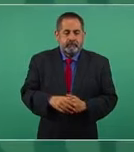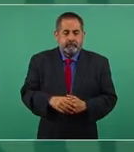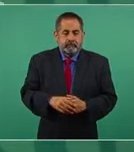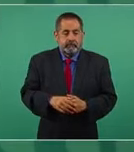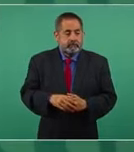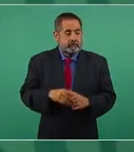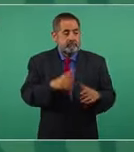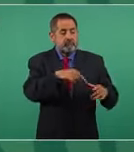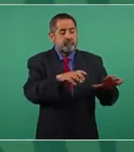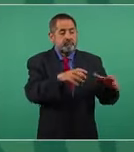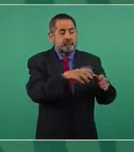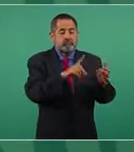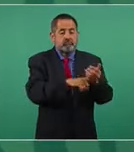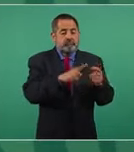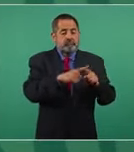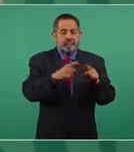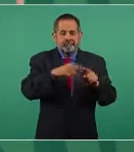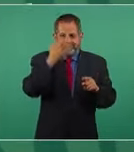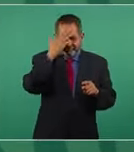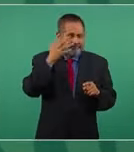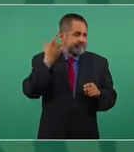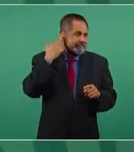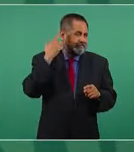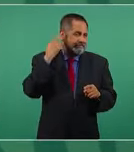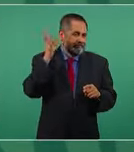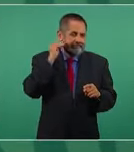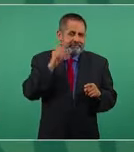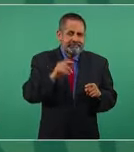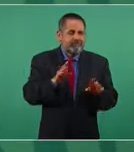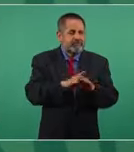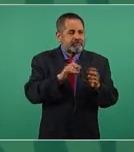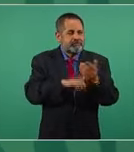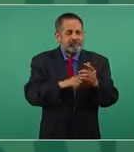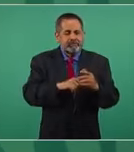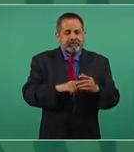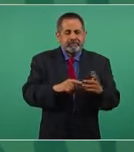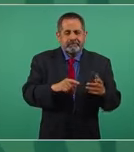del comportamiento de las estaciones de radio,